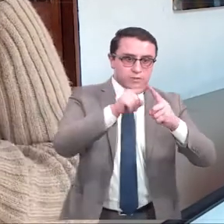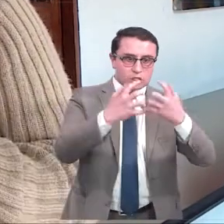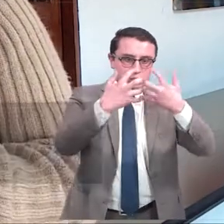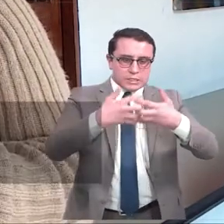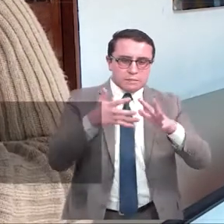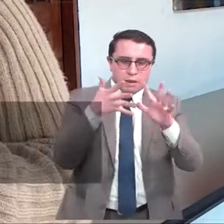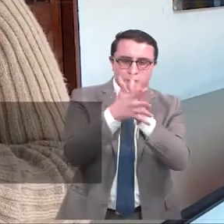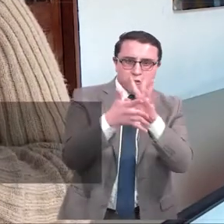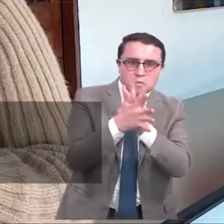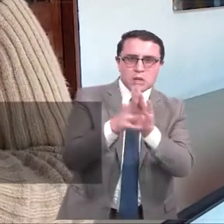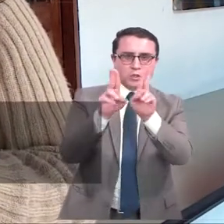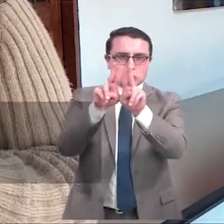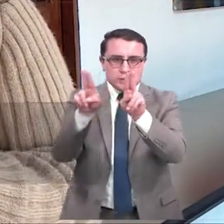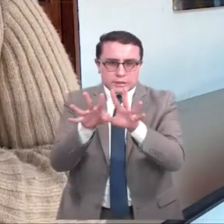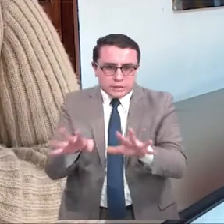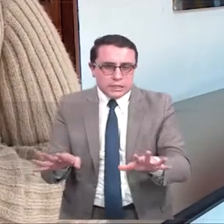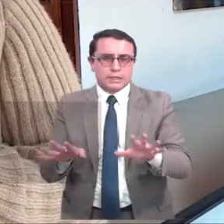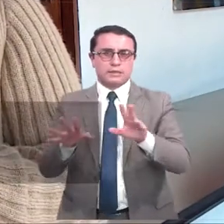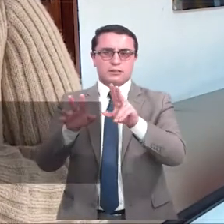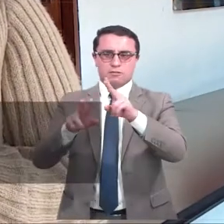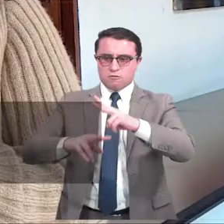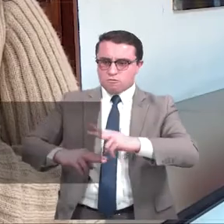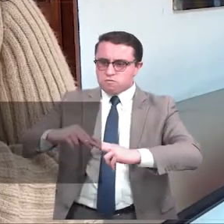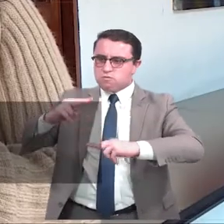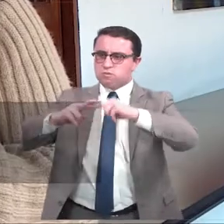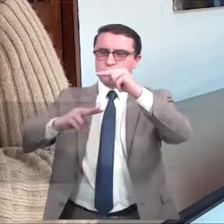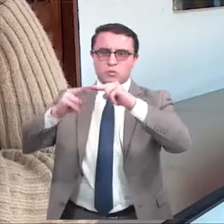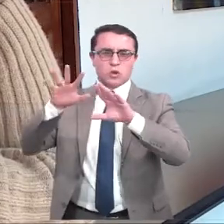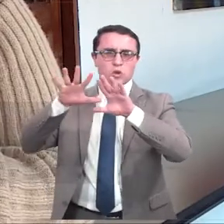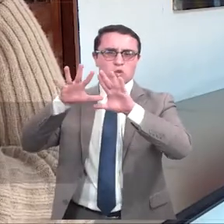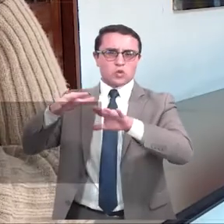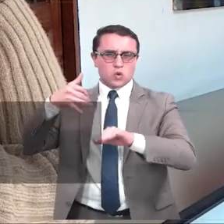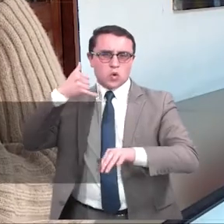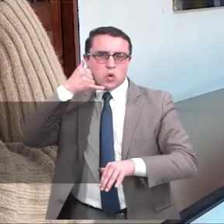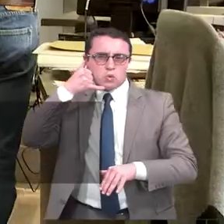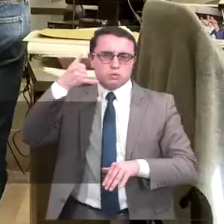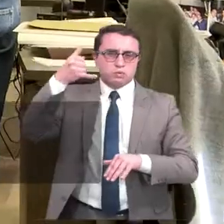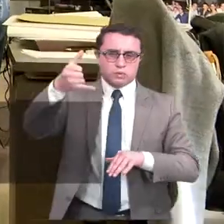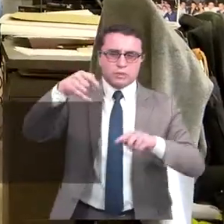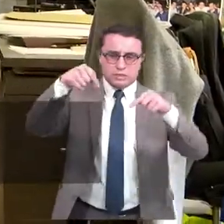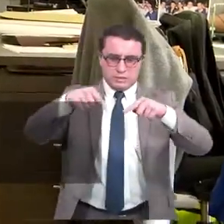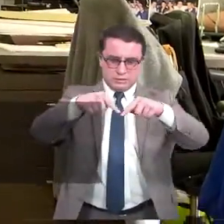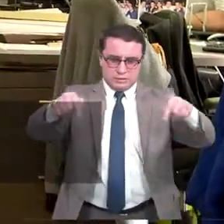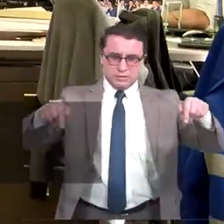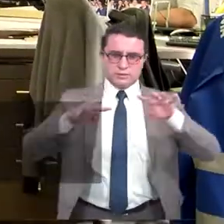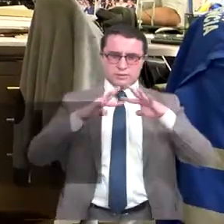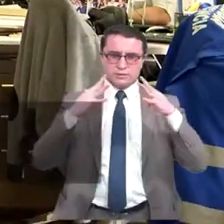información, de internet, de infraestructura y redes y telecomunicaciones que hay en la entidad.